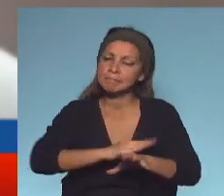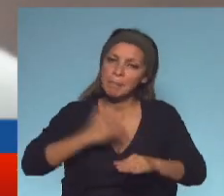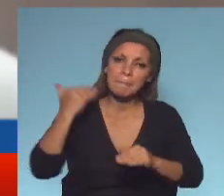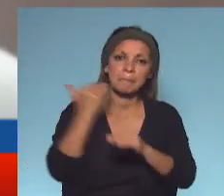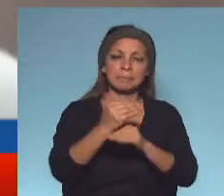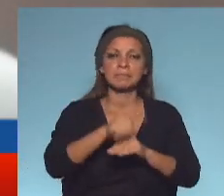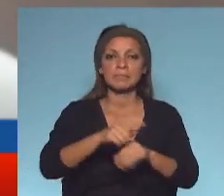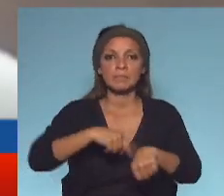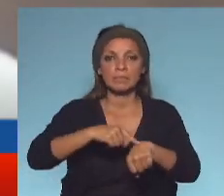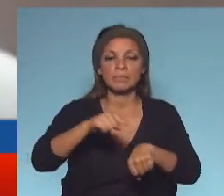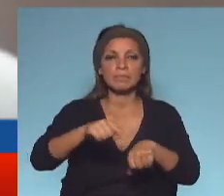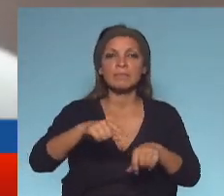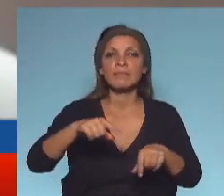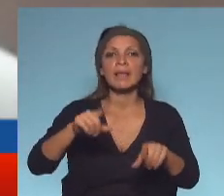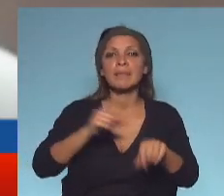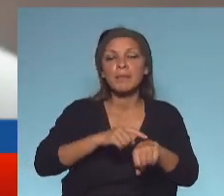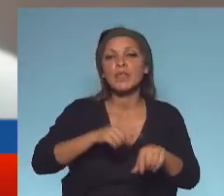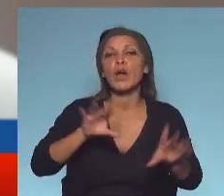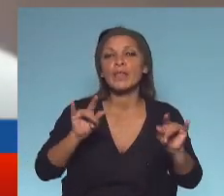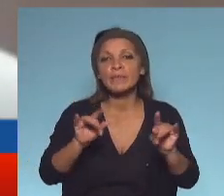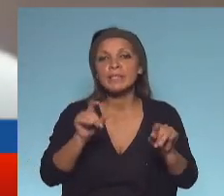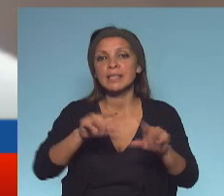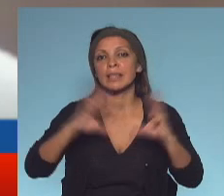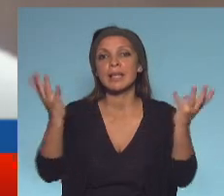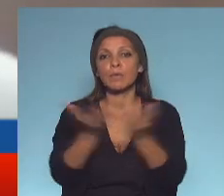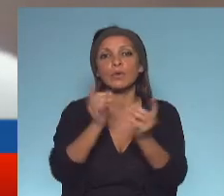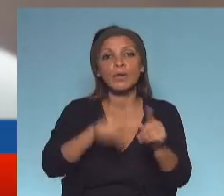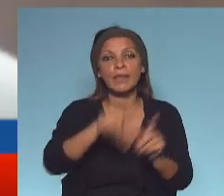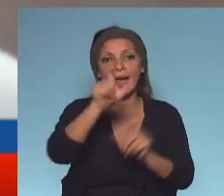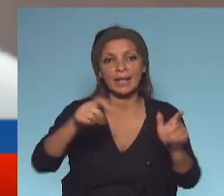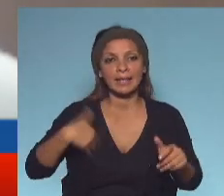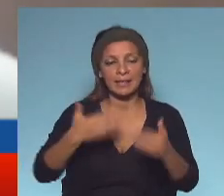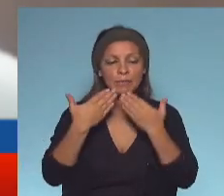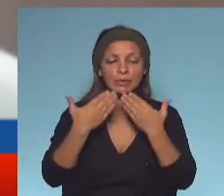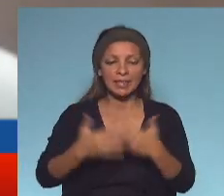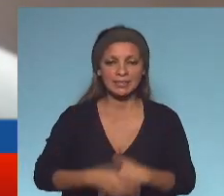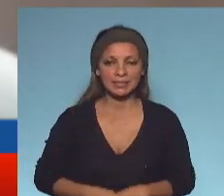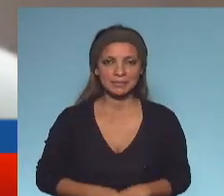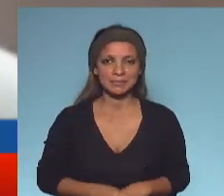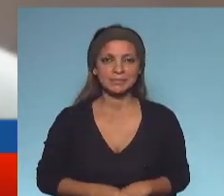terrible y difícil momento que está atravesando el mundo y todos los argentinos. Muchas gracias.